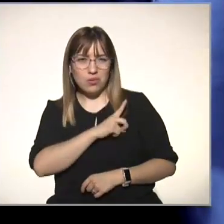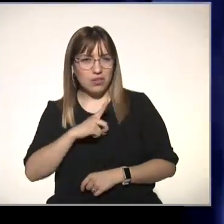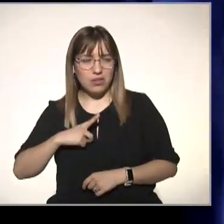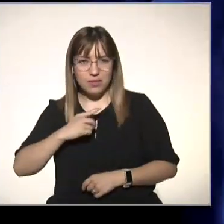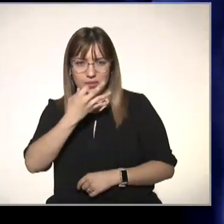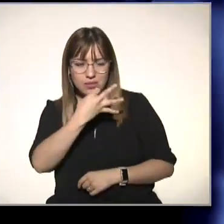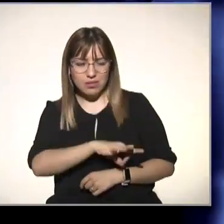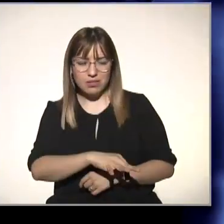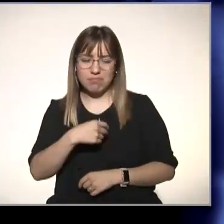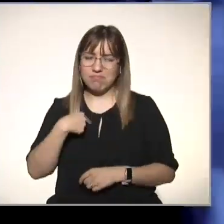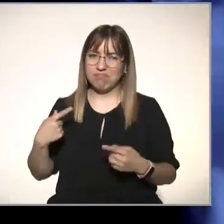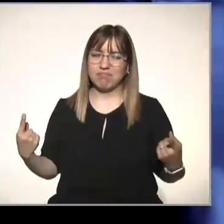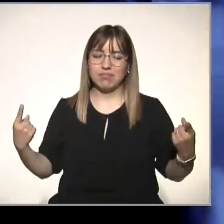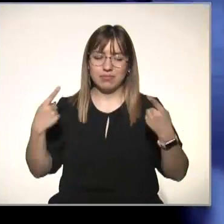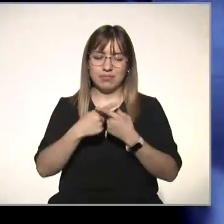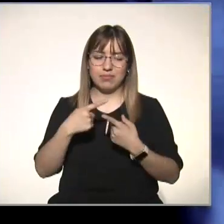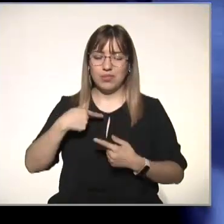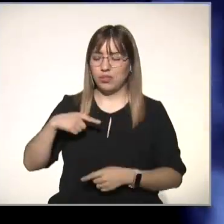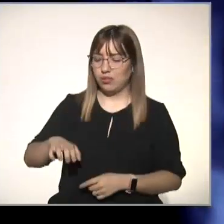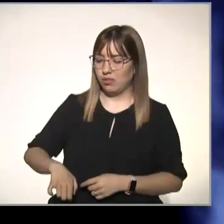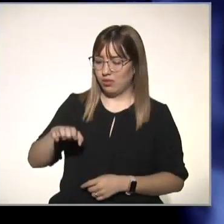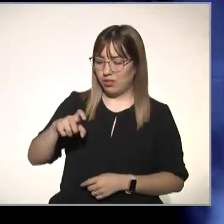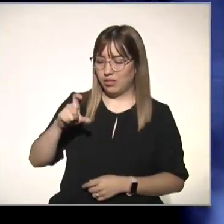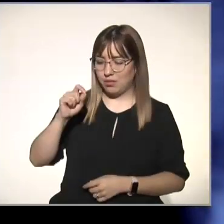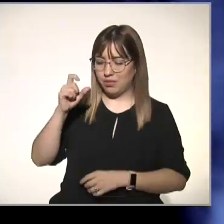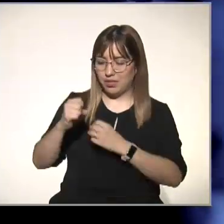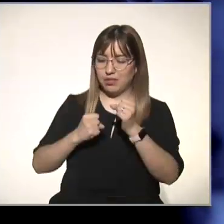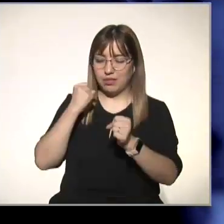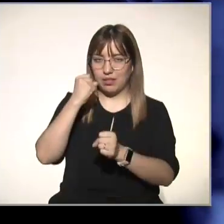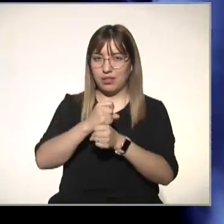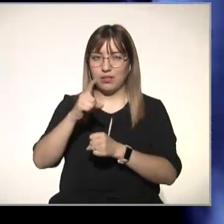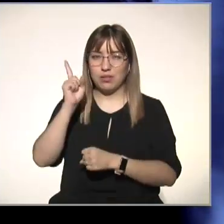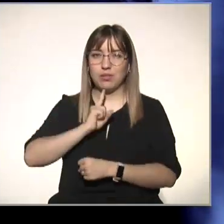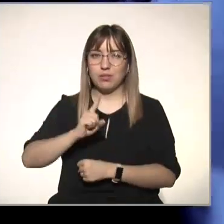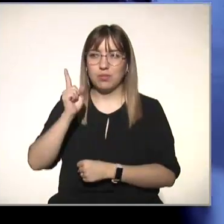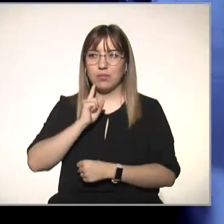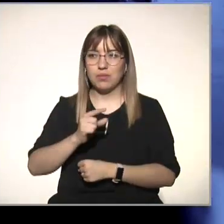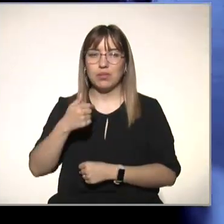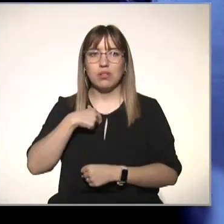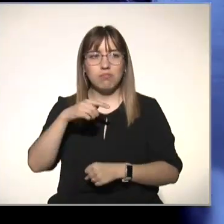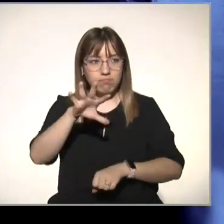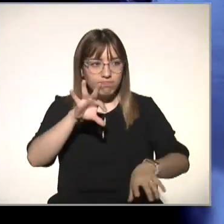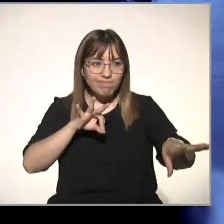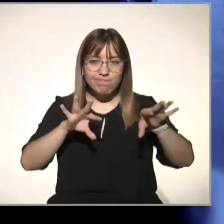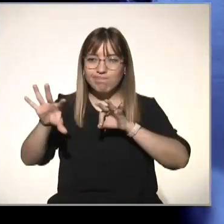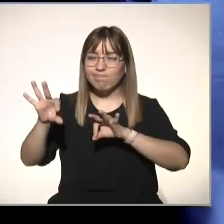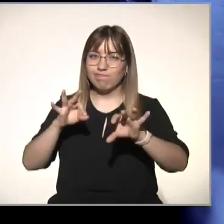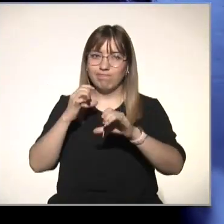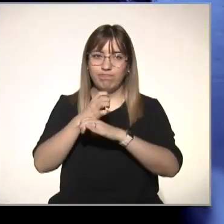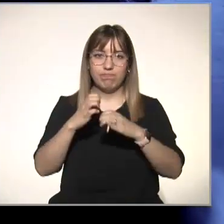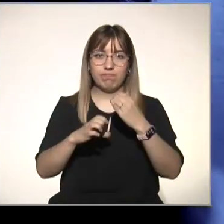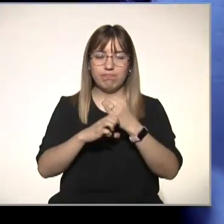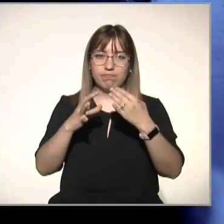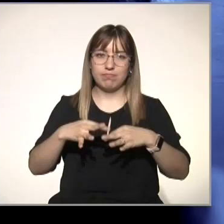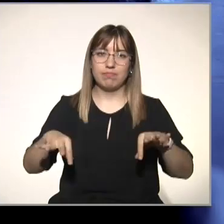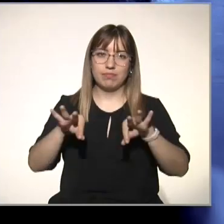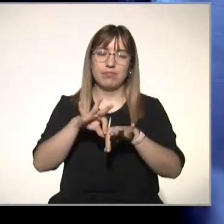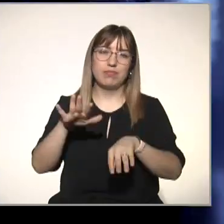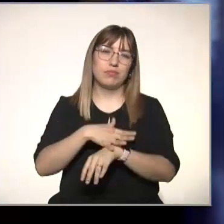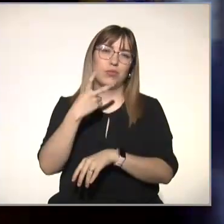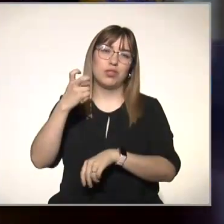cosa. Soy una chica de 20 años y me considero una mujer selectiva y por lo mismo tengo pocas